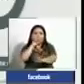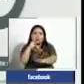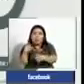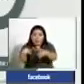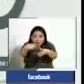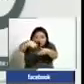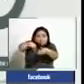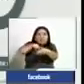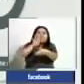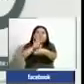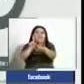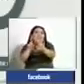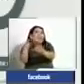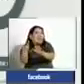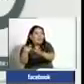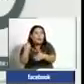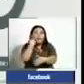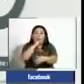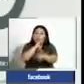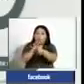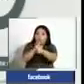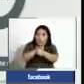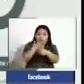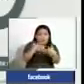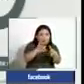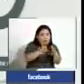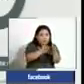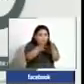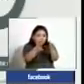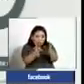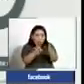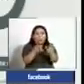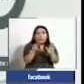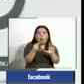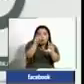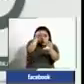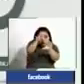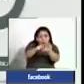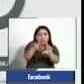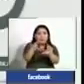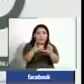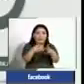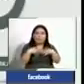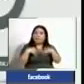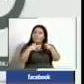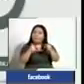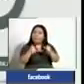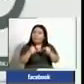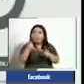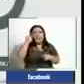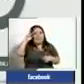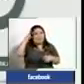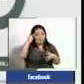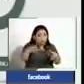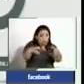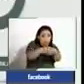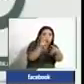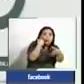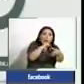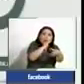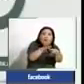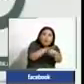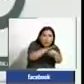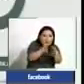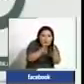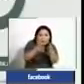reporte de salud. Así es, casos recuperados se mantiene en cero. Hasta el momento ninguna de las personas que ha dado positivo por